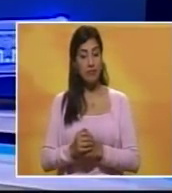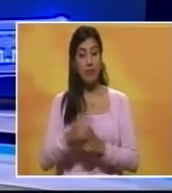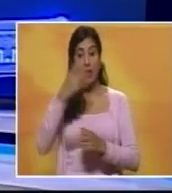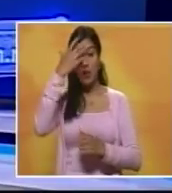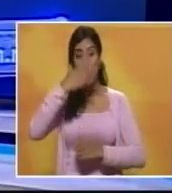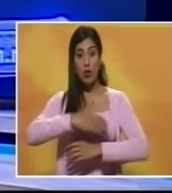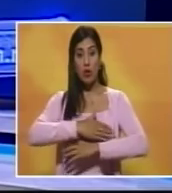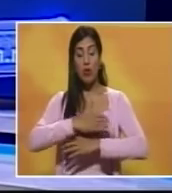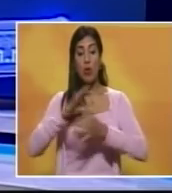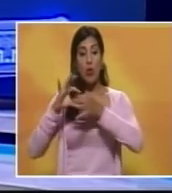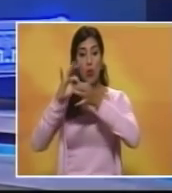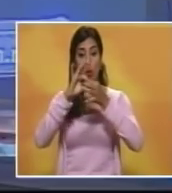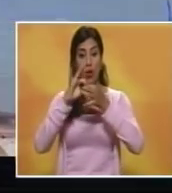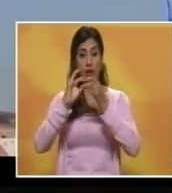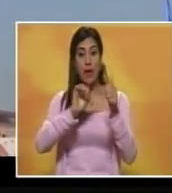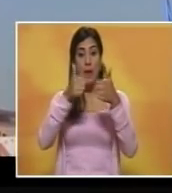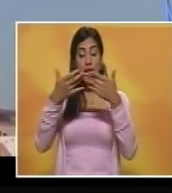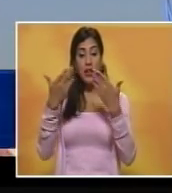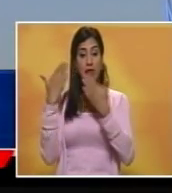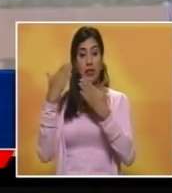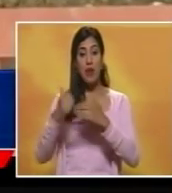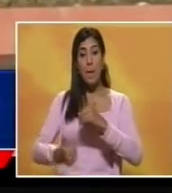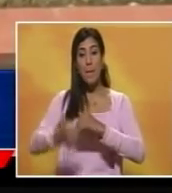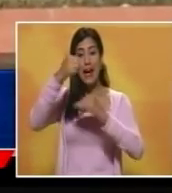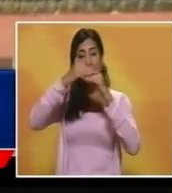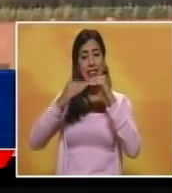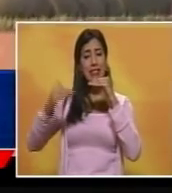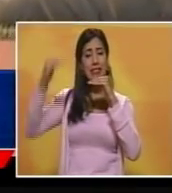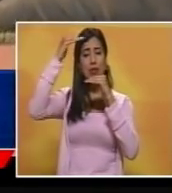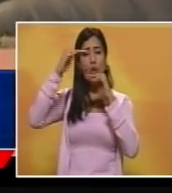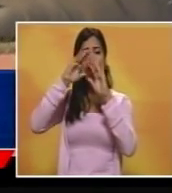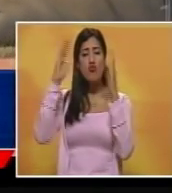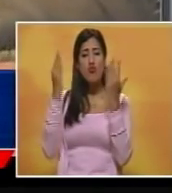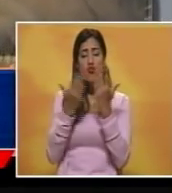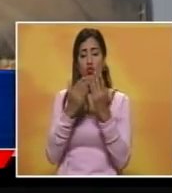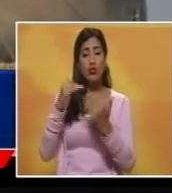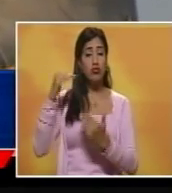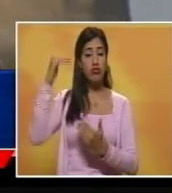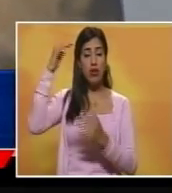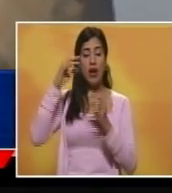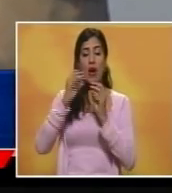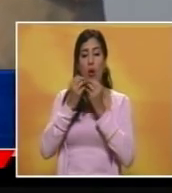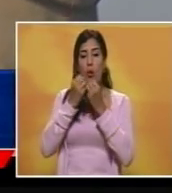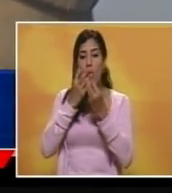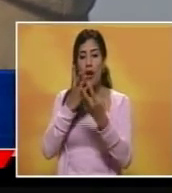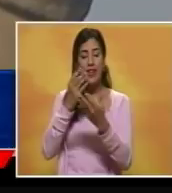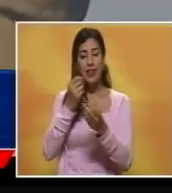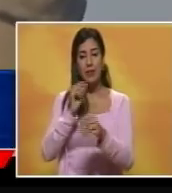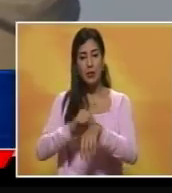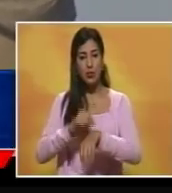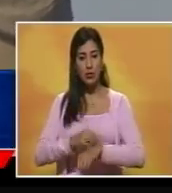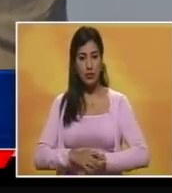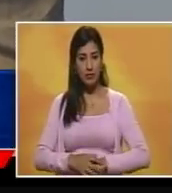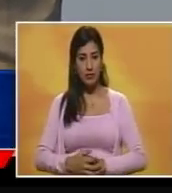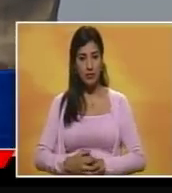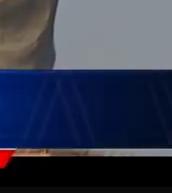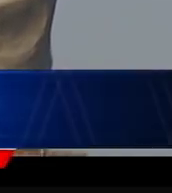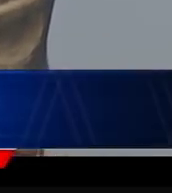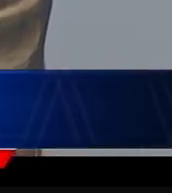Estatua de la Unidad. India inaugura el monumento más alto del mundo. Los detalles en breve.